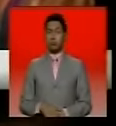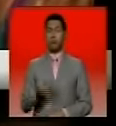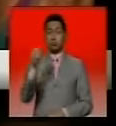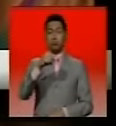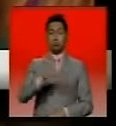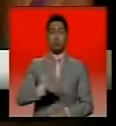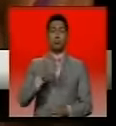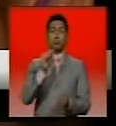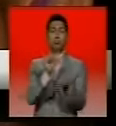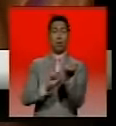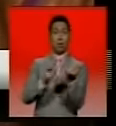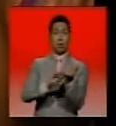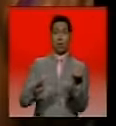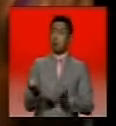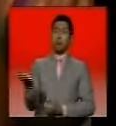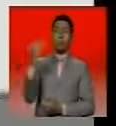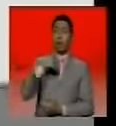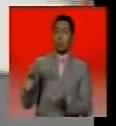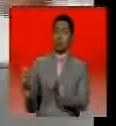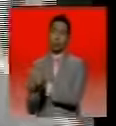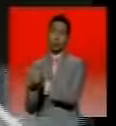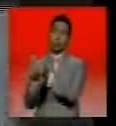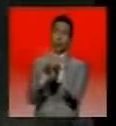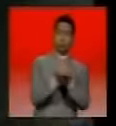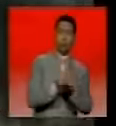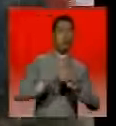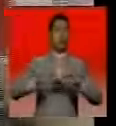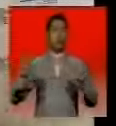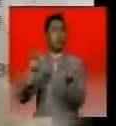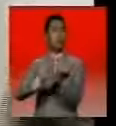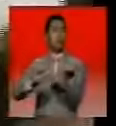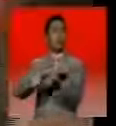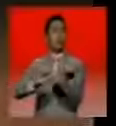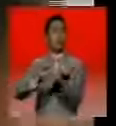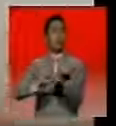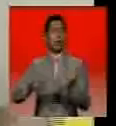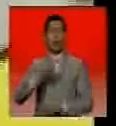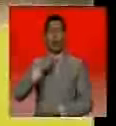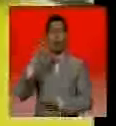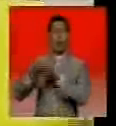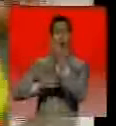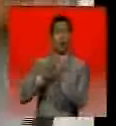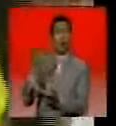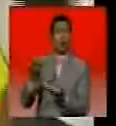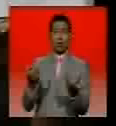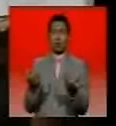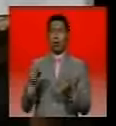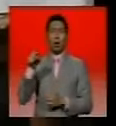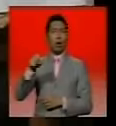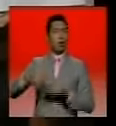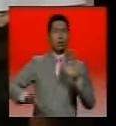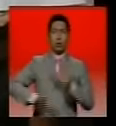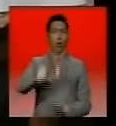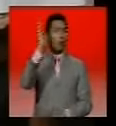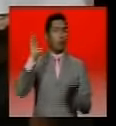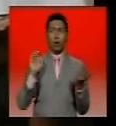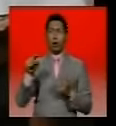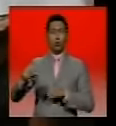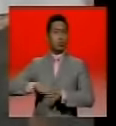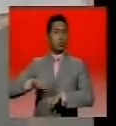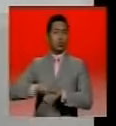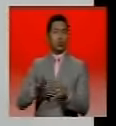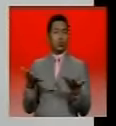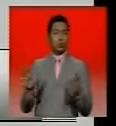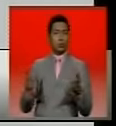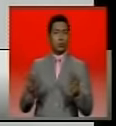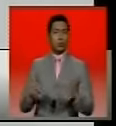a dejarle a esta casa, pero mi hermano declara claramente que mi hermano se retiró del lugar. La defensora pública que representó